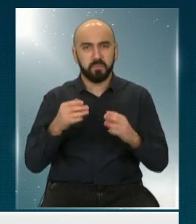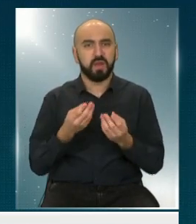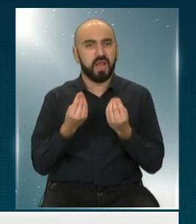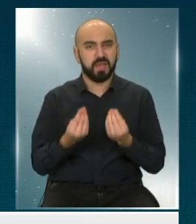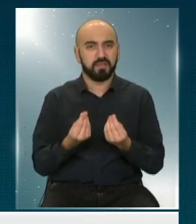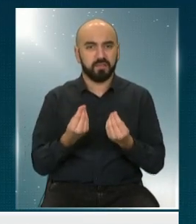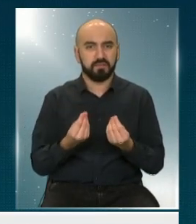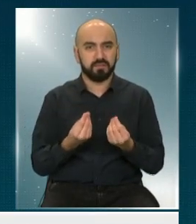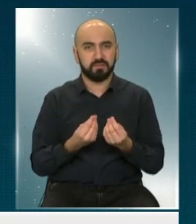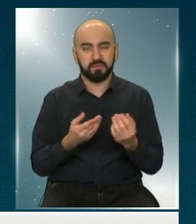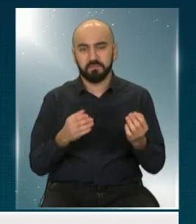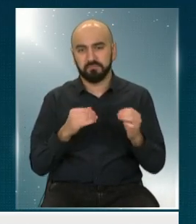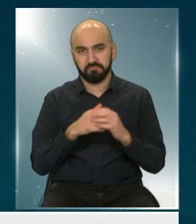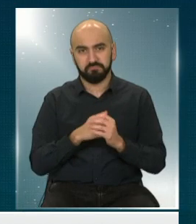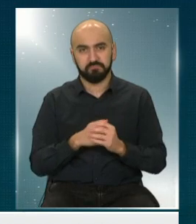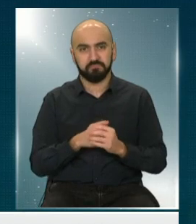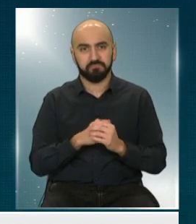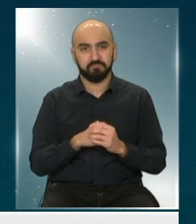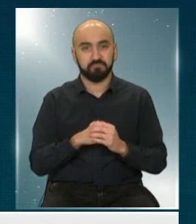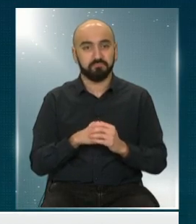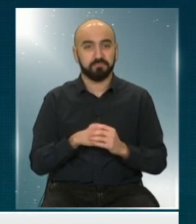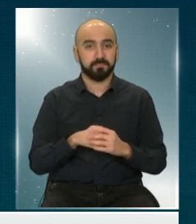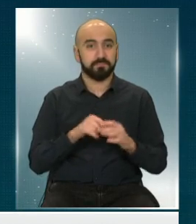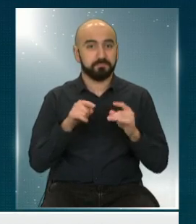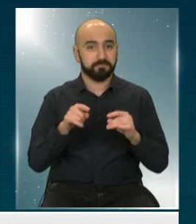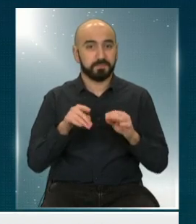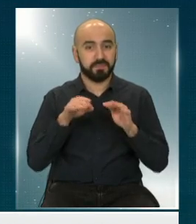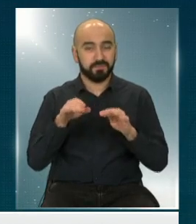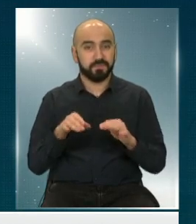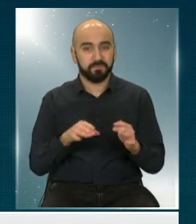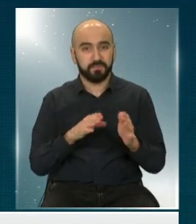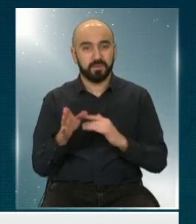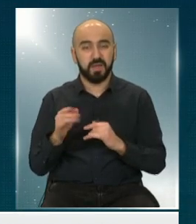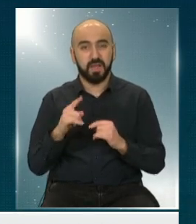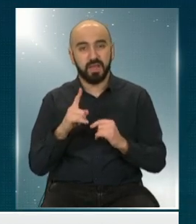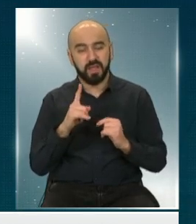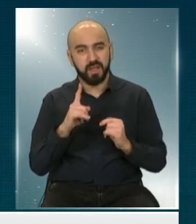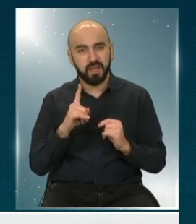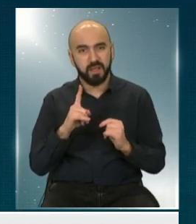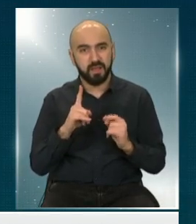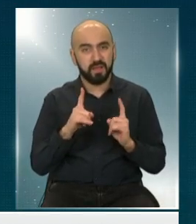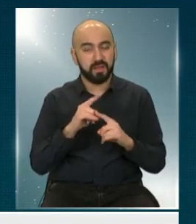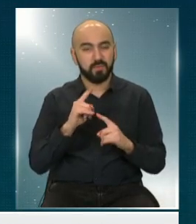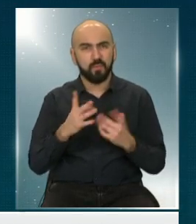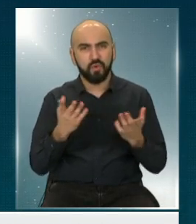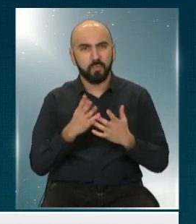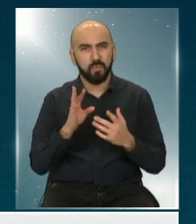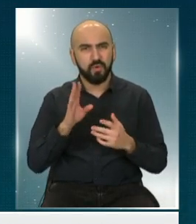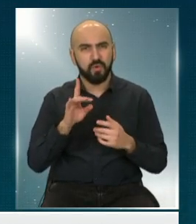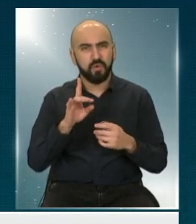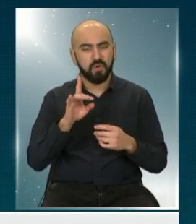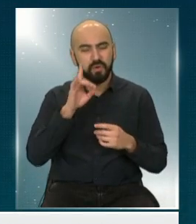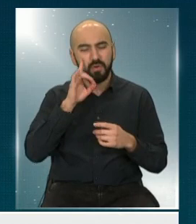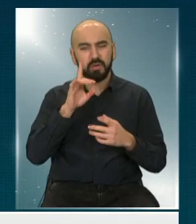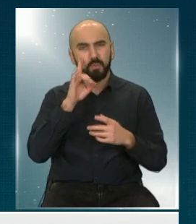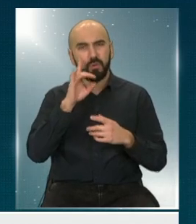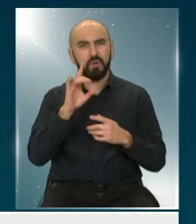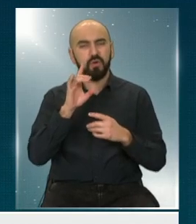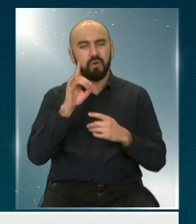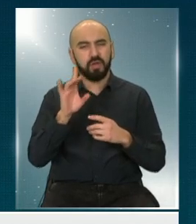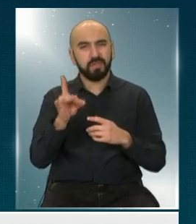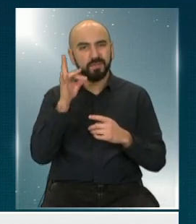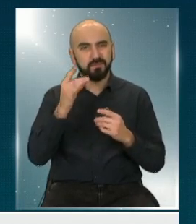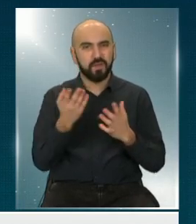hiciera en el propio país, pues. Asimismo, la identificación se va a realizar a través de la propia tarjeta SIM de